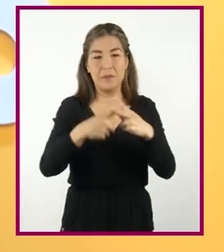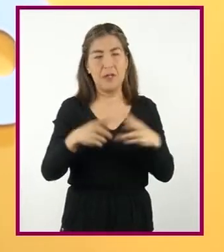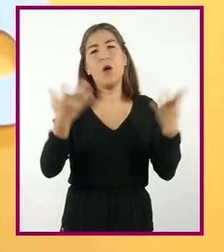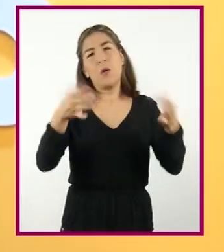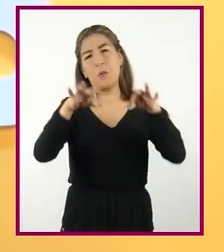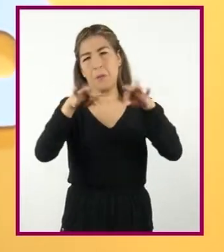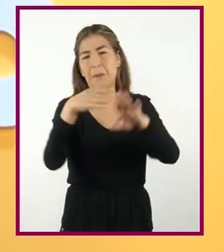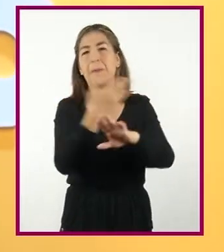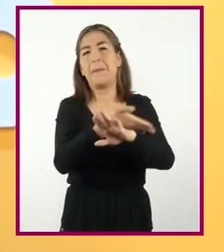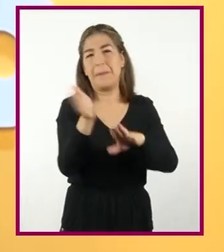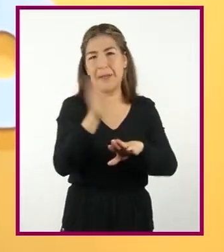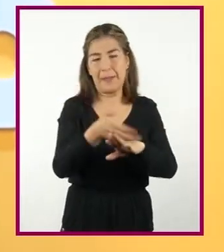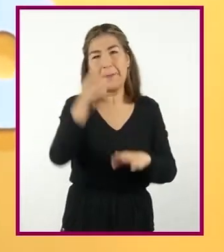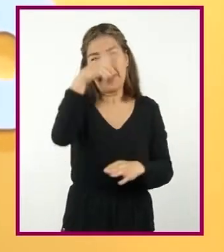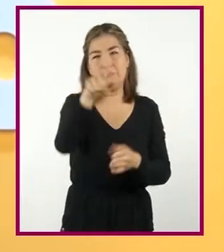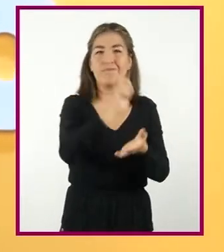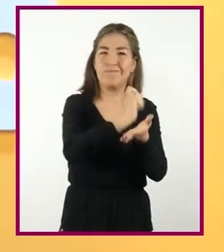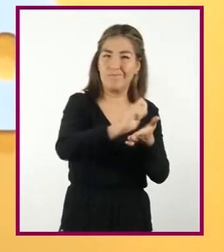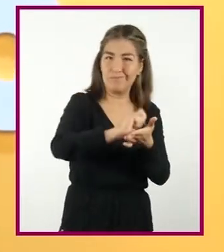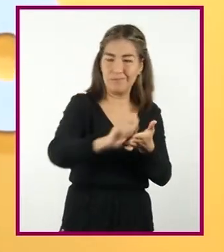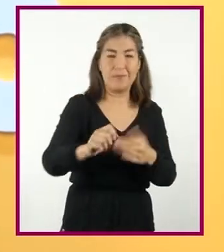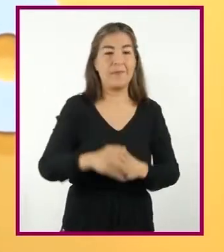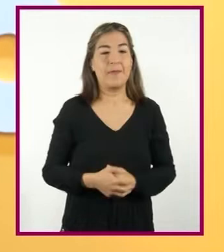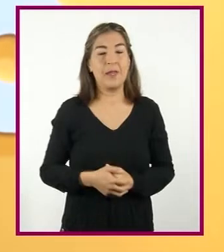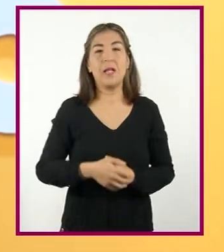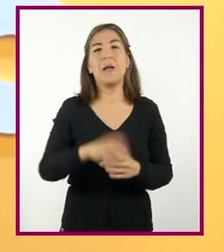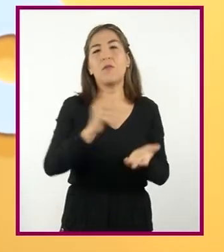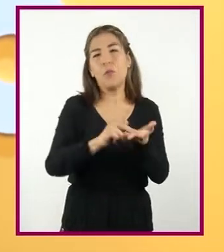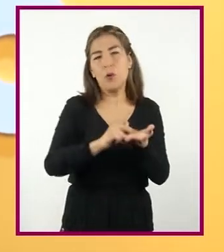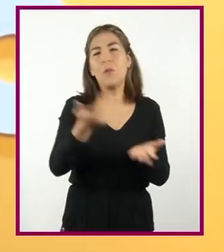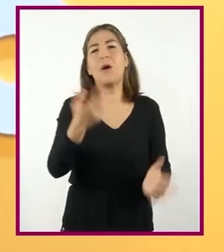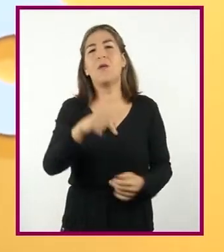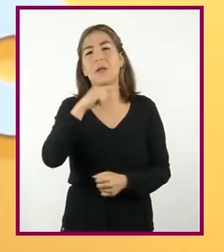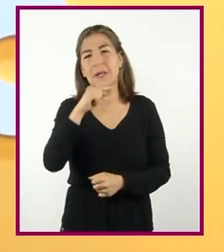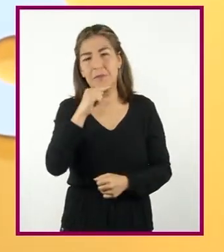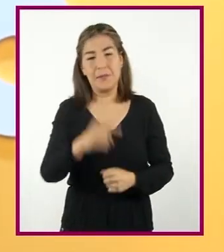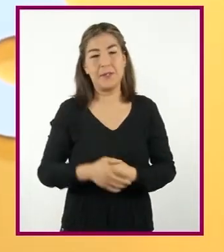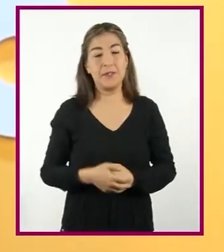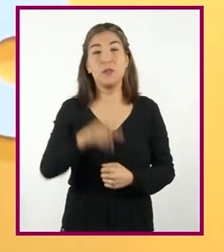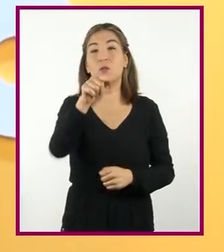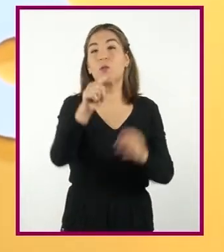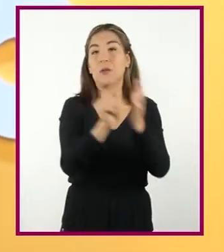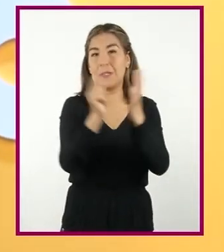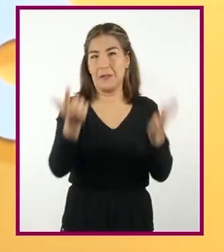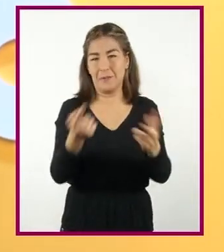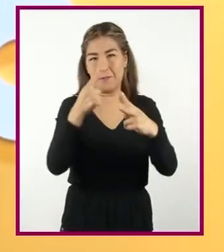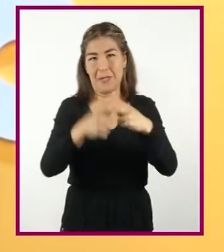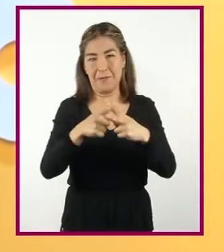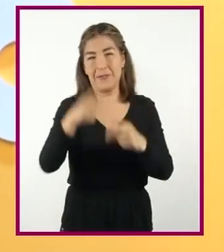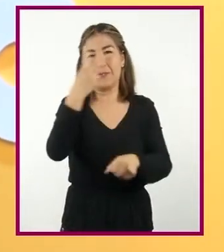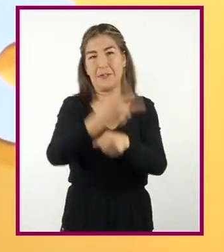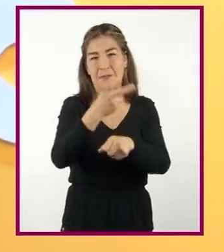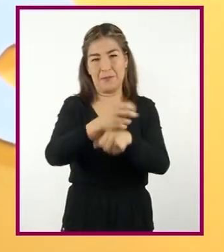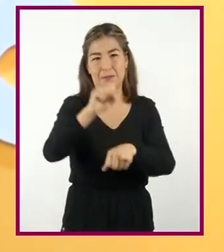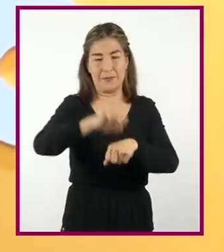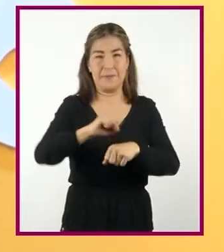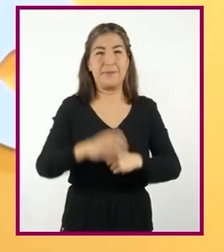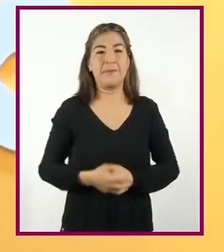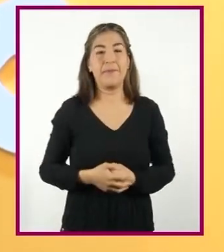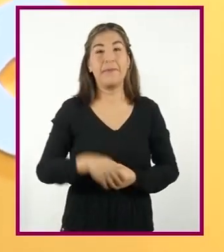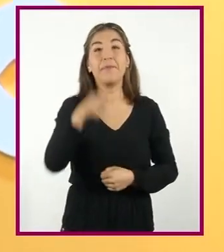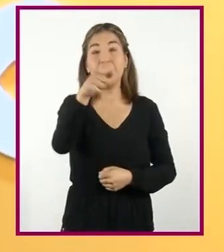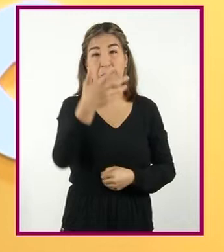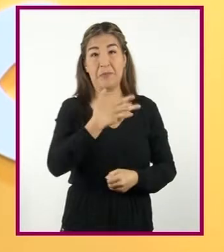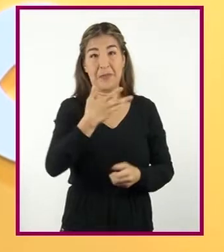hojas blancas para tomar notas, bolígrafo o lápiz y su libro de matemáticas de segundo. Si tienen